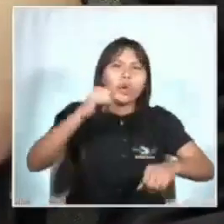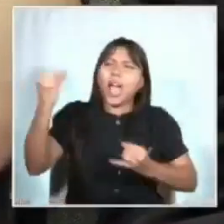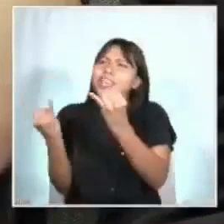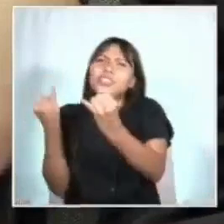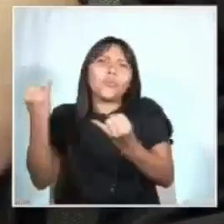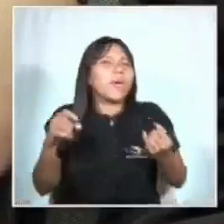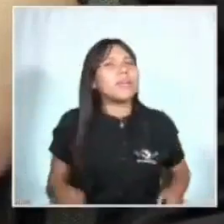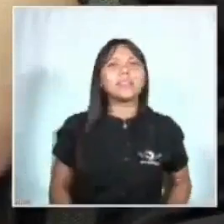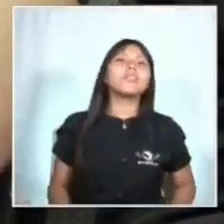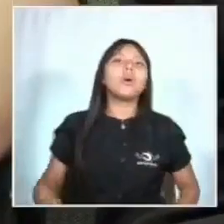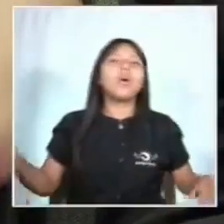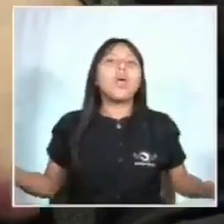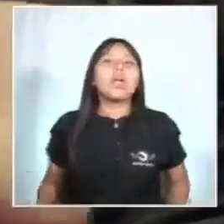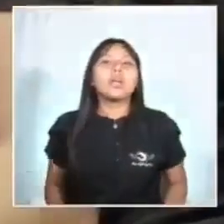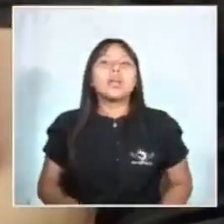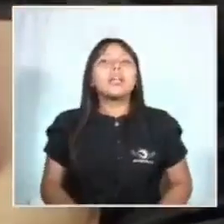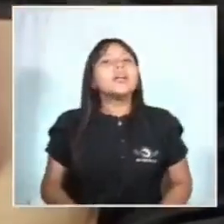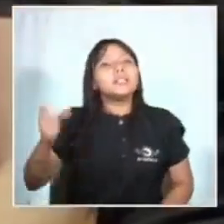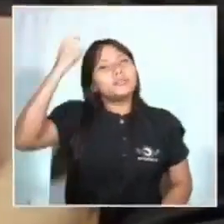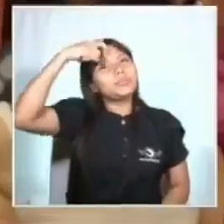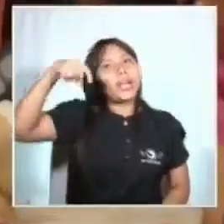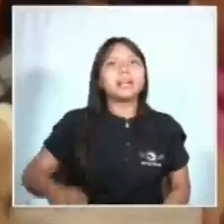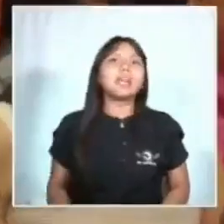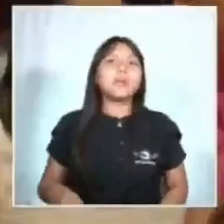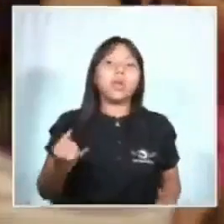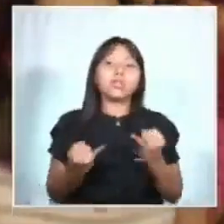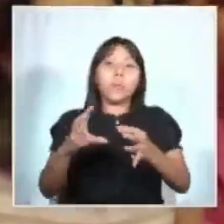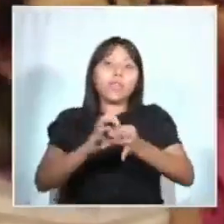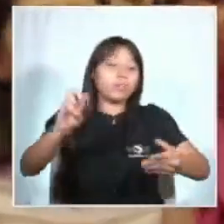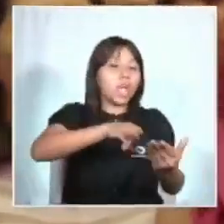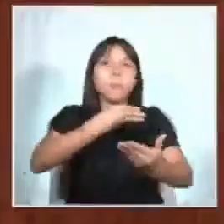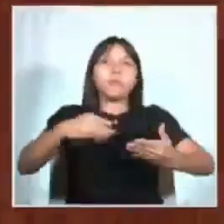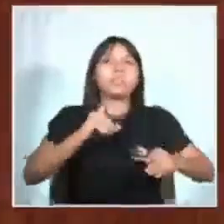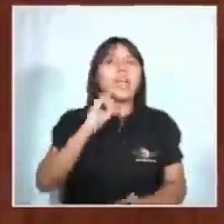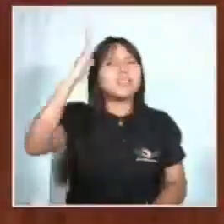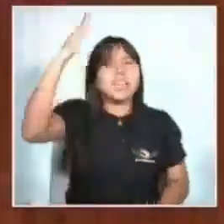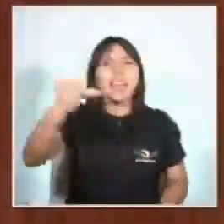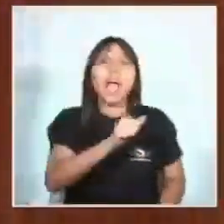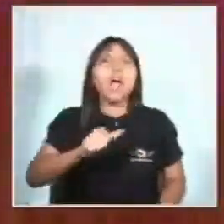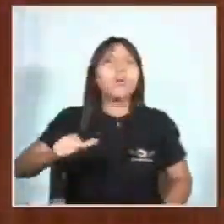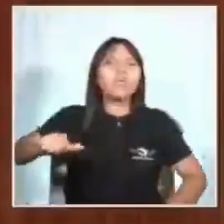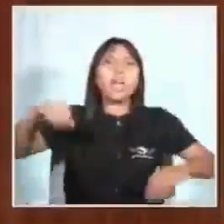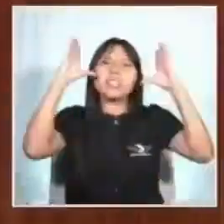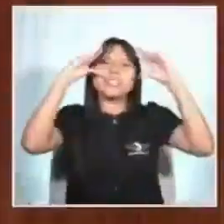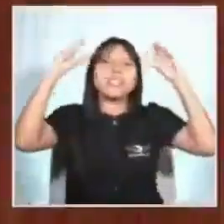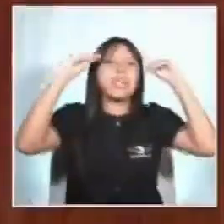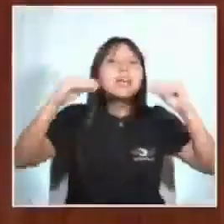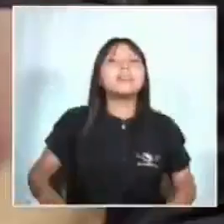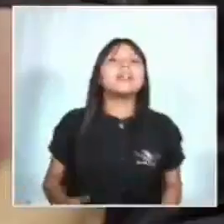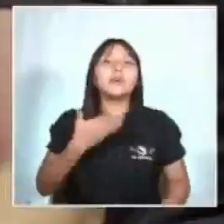diestros, serán sabios, tocarán instrumentos de música. Será una educación integral,